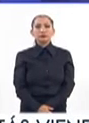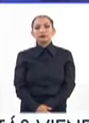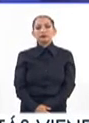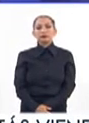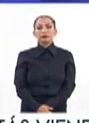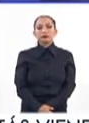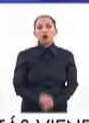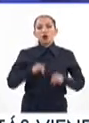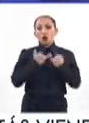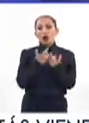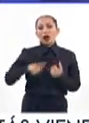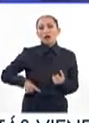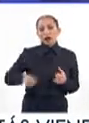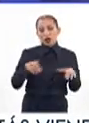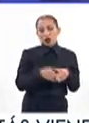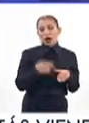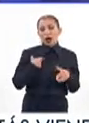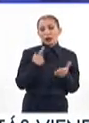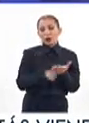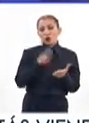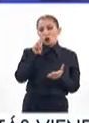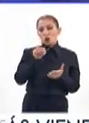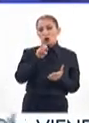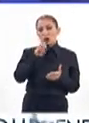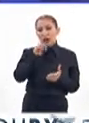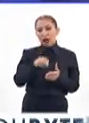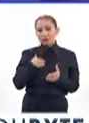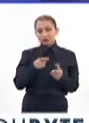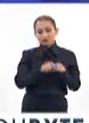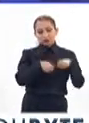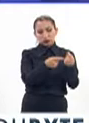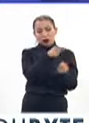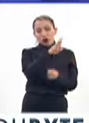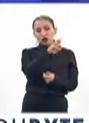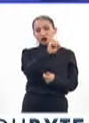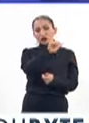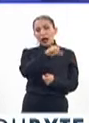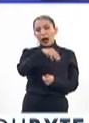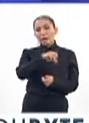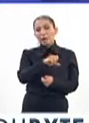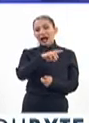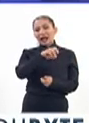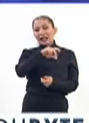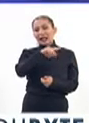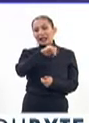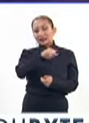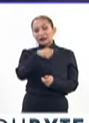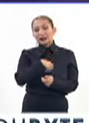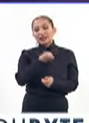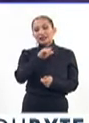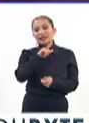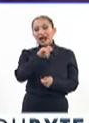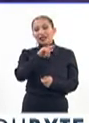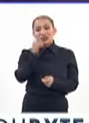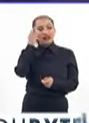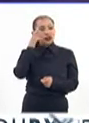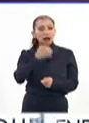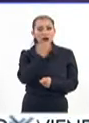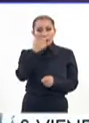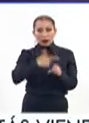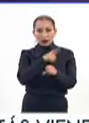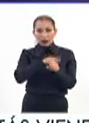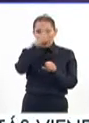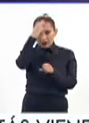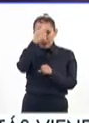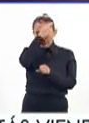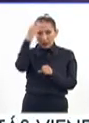Y la Junta de Gobierno de la Universidad Nacional Autónoma de México designó a Rosa Amarili Zárate como directora de la Escuela Nacional